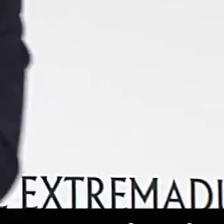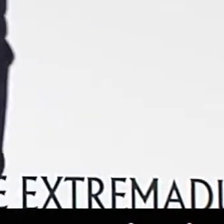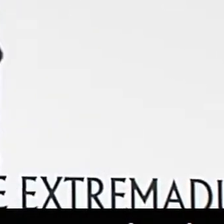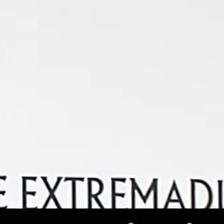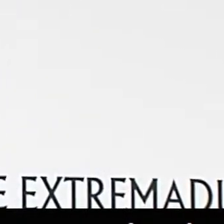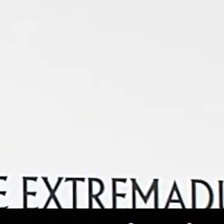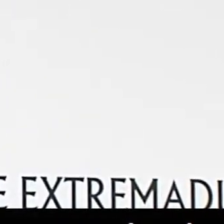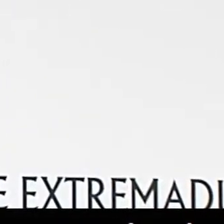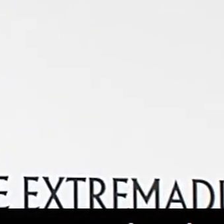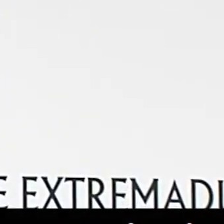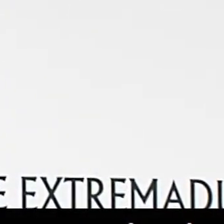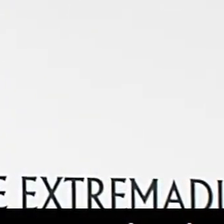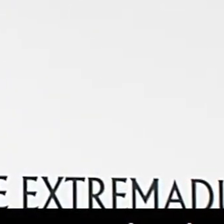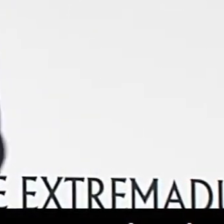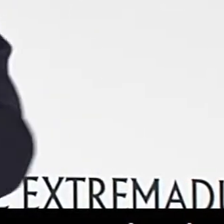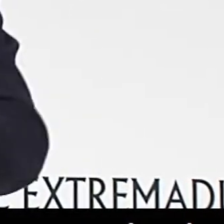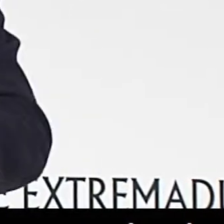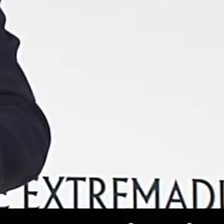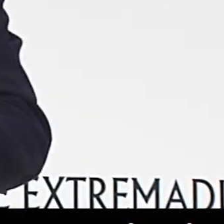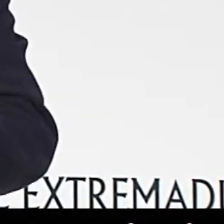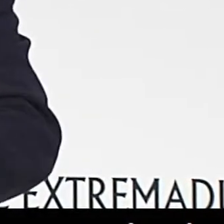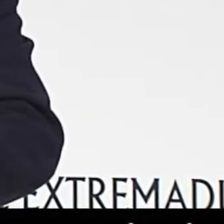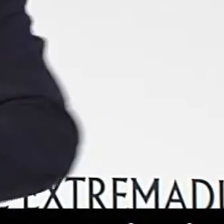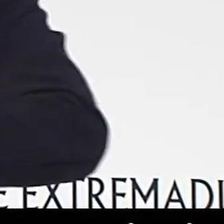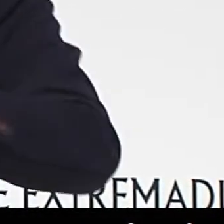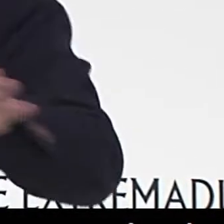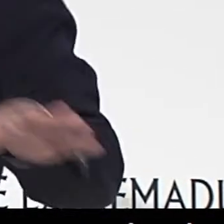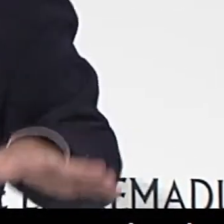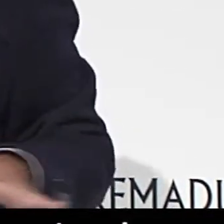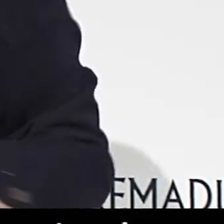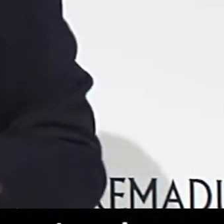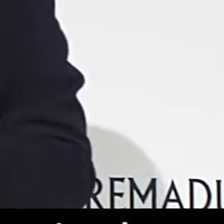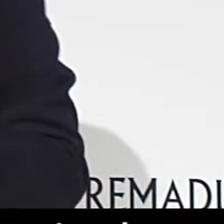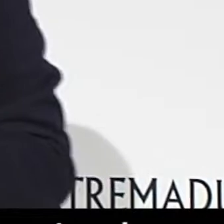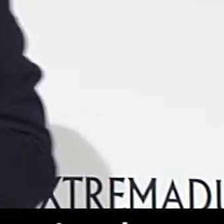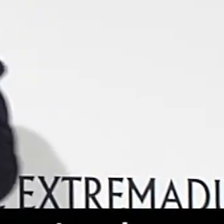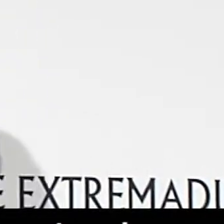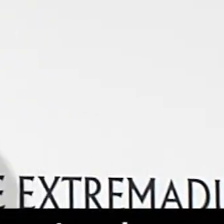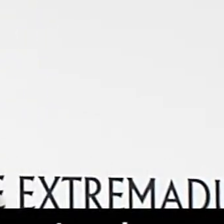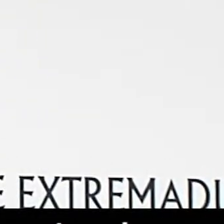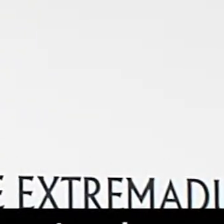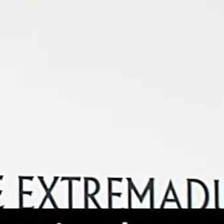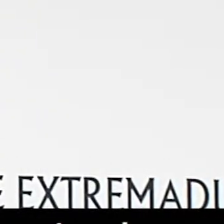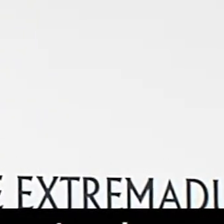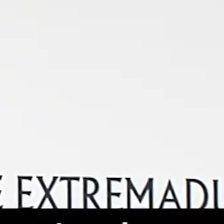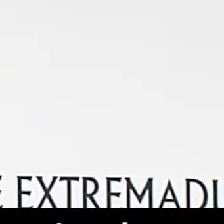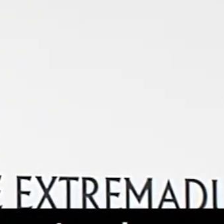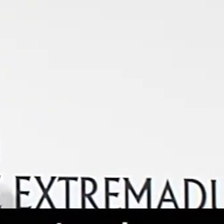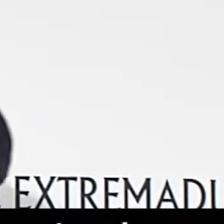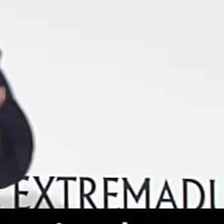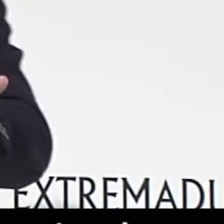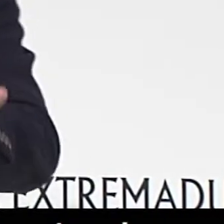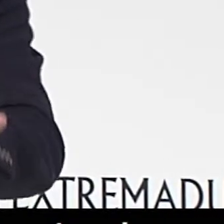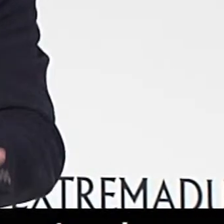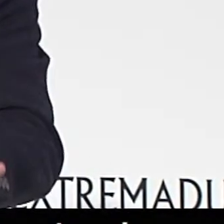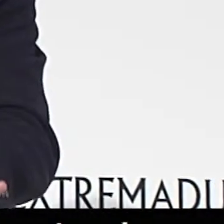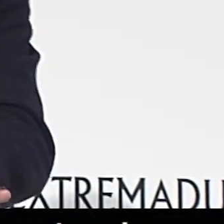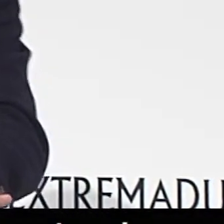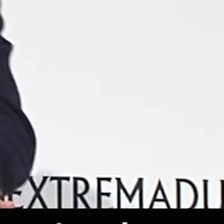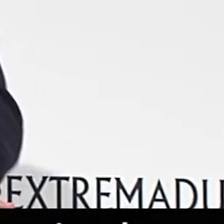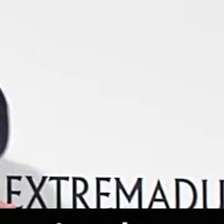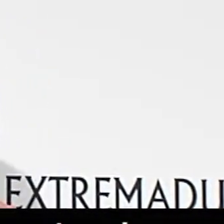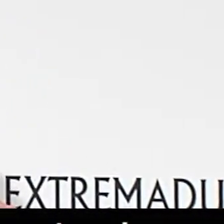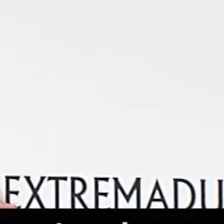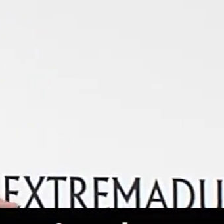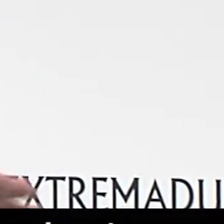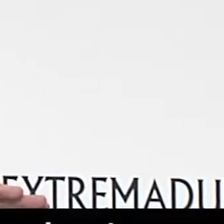estarán incluidos dentro de estas ayudas. Concretamente, las ayudas serán las siguientes. Para las